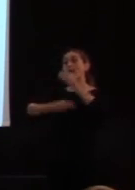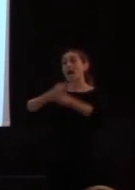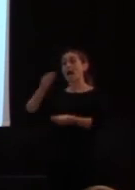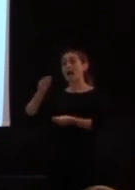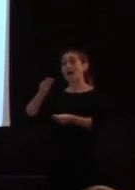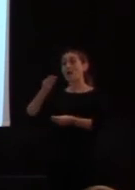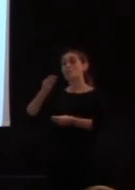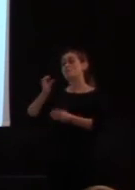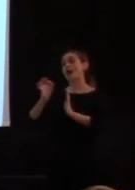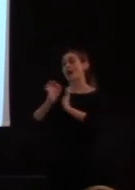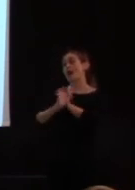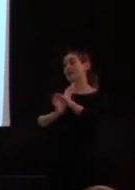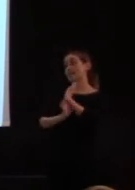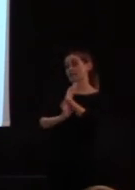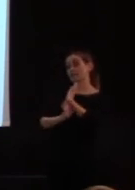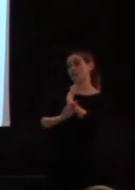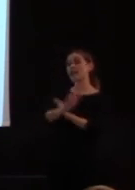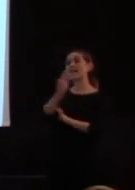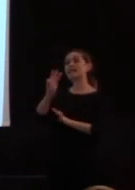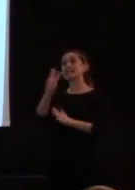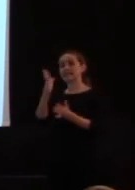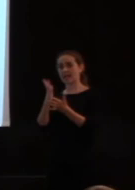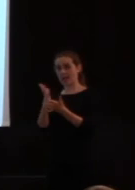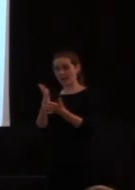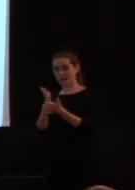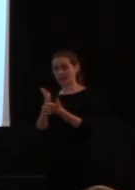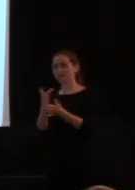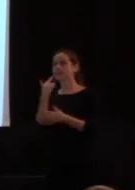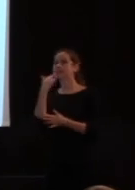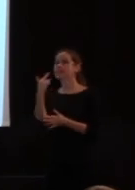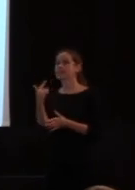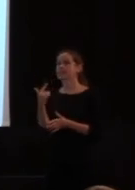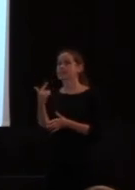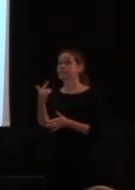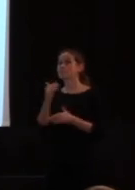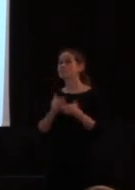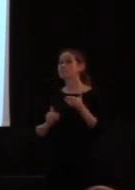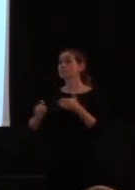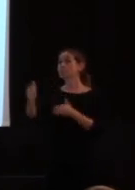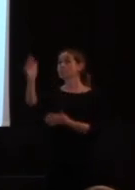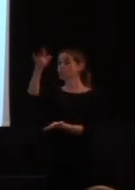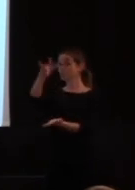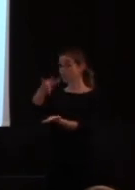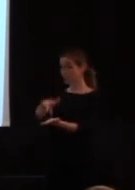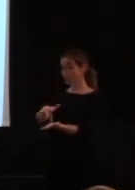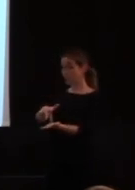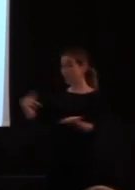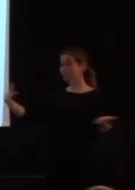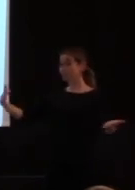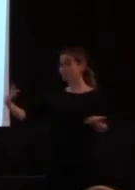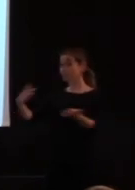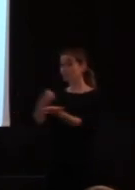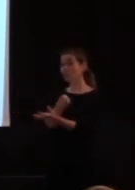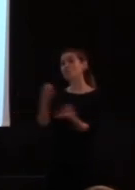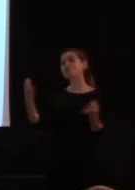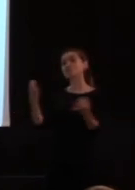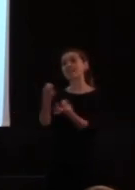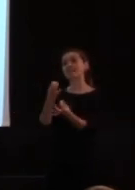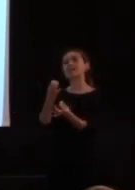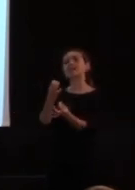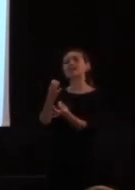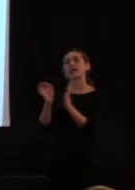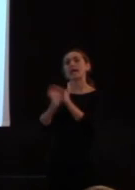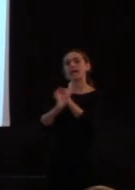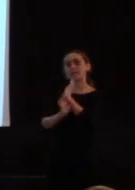tercera clase. Yo les digo, el próximo día todos tendríamos que venir con esta tarea hecha,